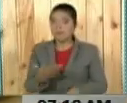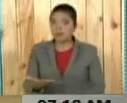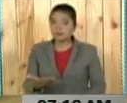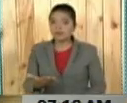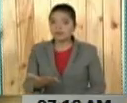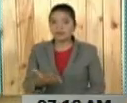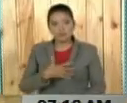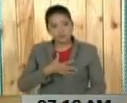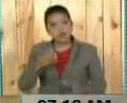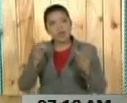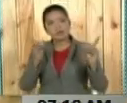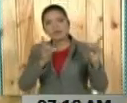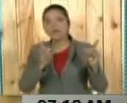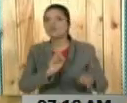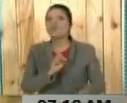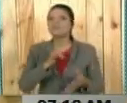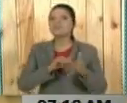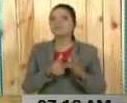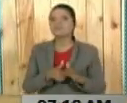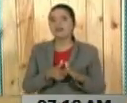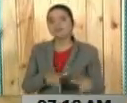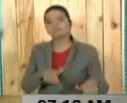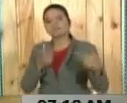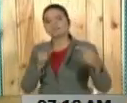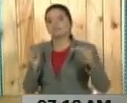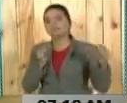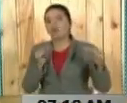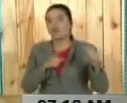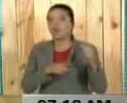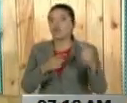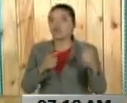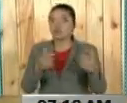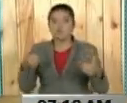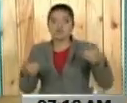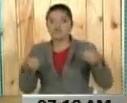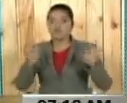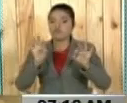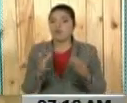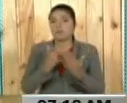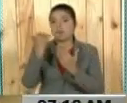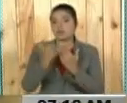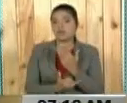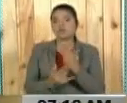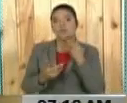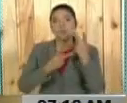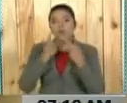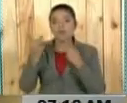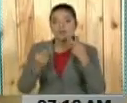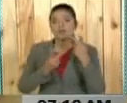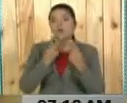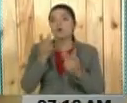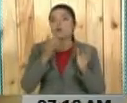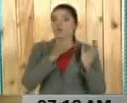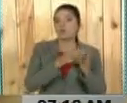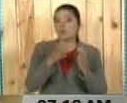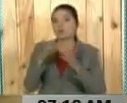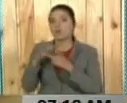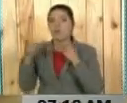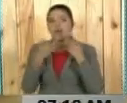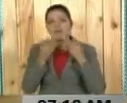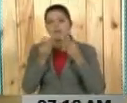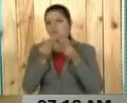estemos dialogando no quiere decir que la confrontación entre dos proyectos políticos, entre dos modelos políticos, entre dos fuerzas políticas, ha